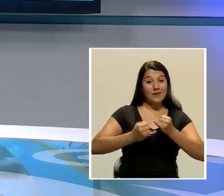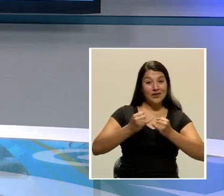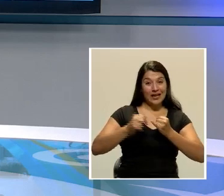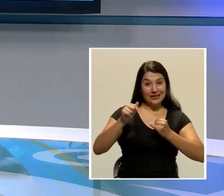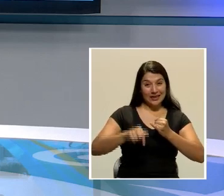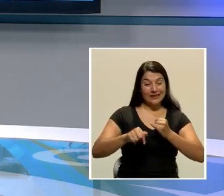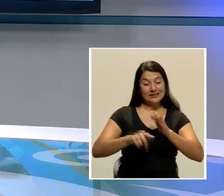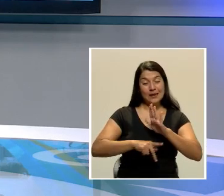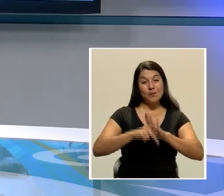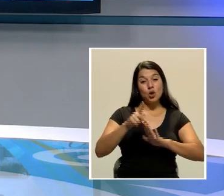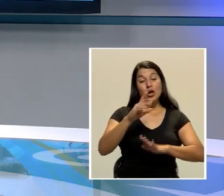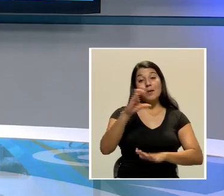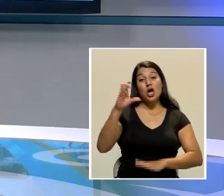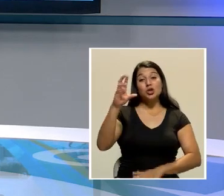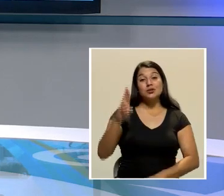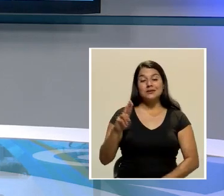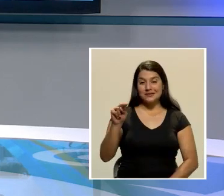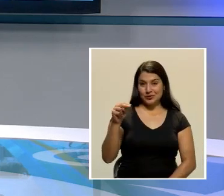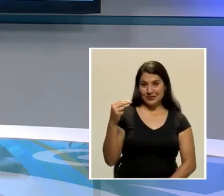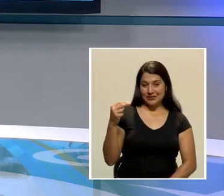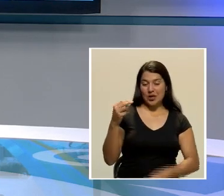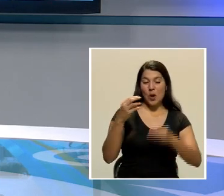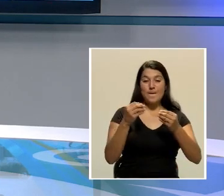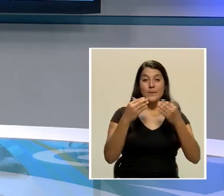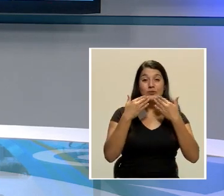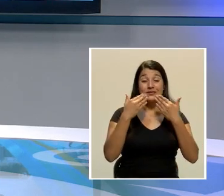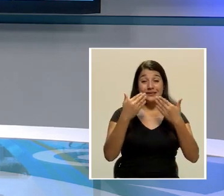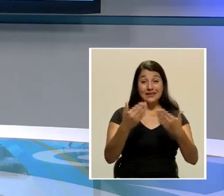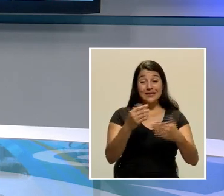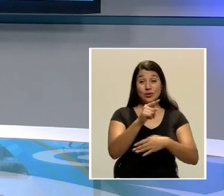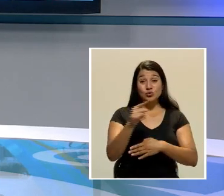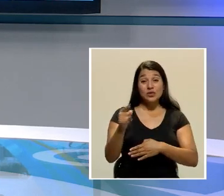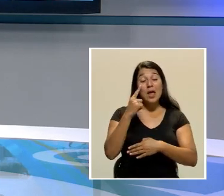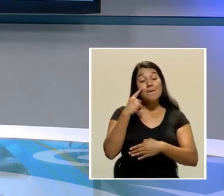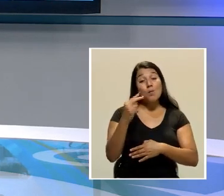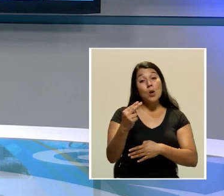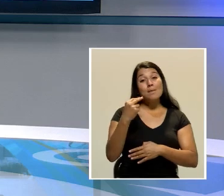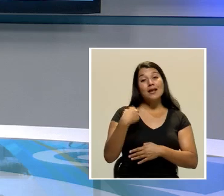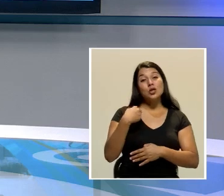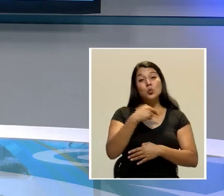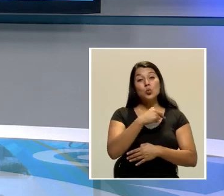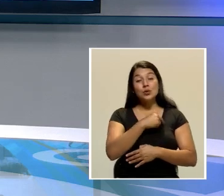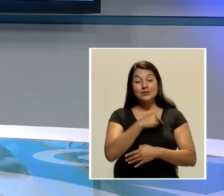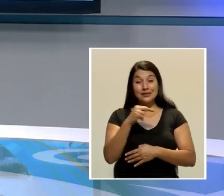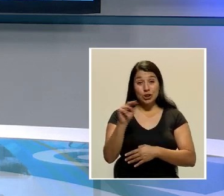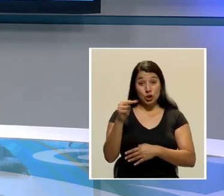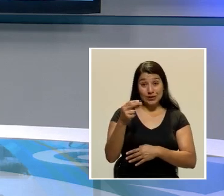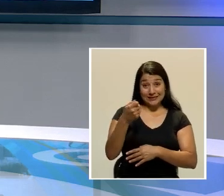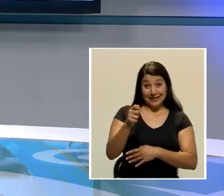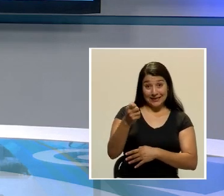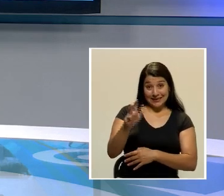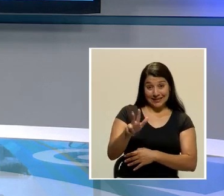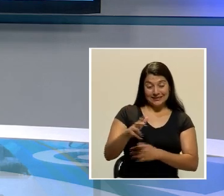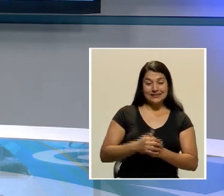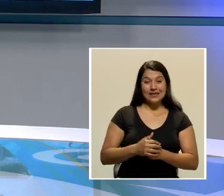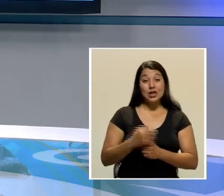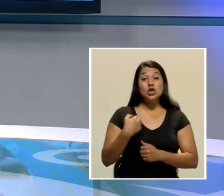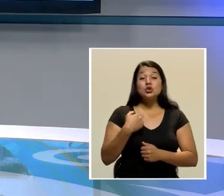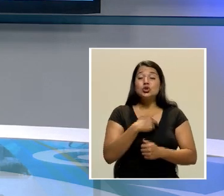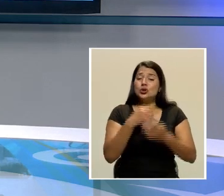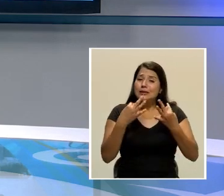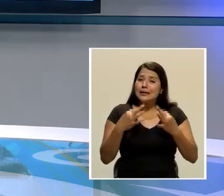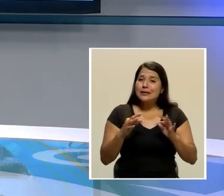y perjudicar a la demócrata Hillary Clinton, especialmente a través de las redes sociales, algo que Moscú ha negado firmemente. Por su parte,